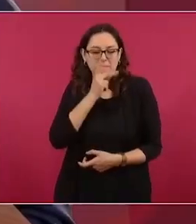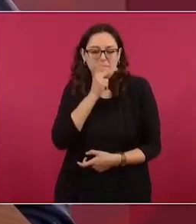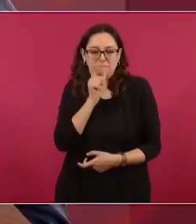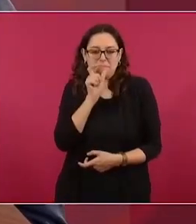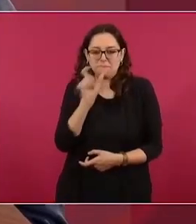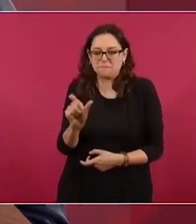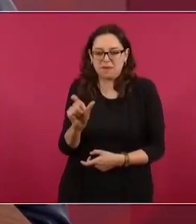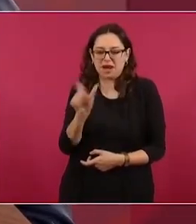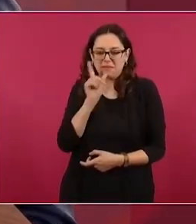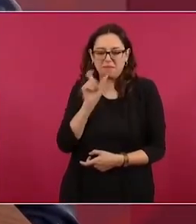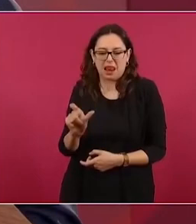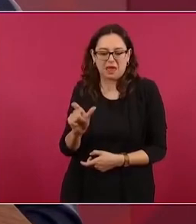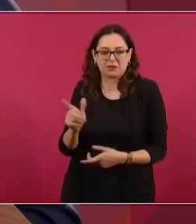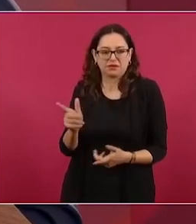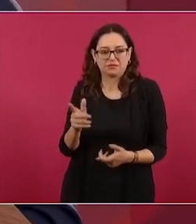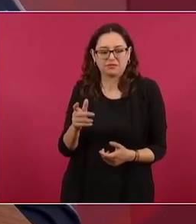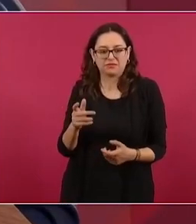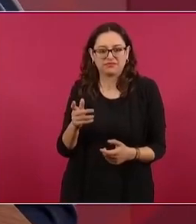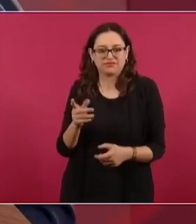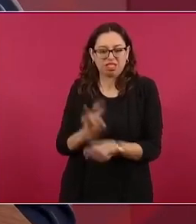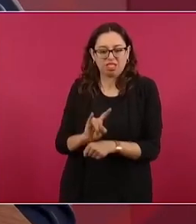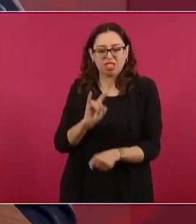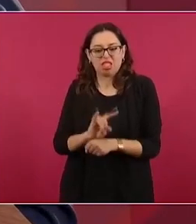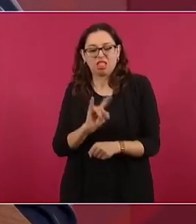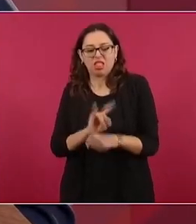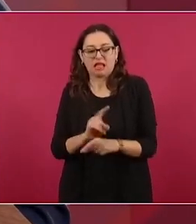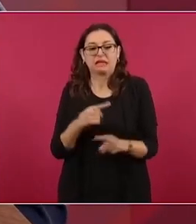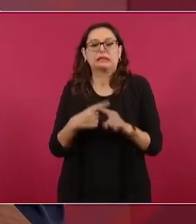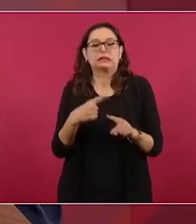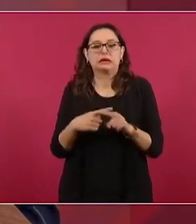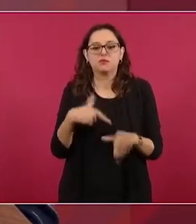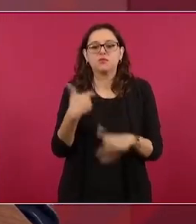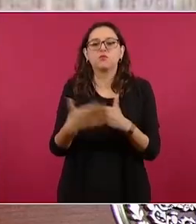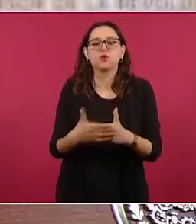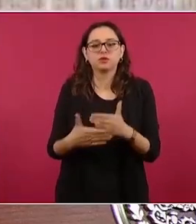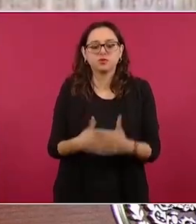las corcholatas, pero de ninguna manera